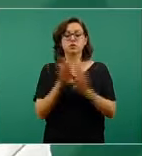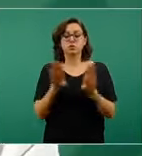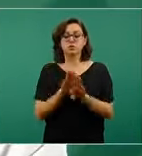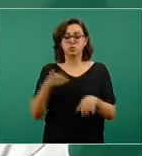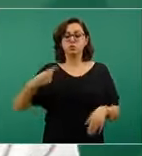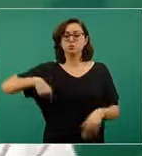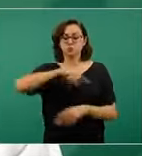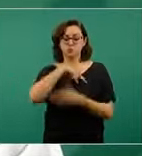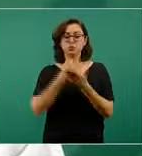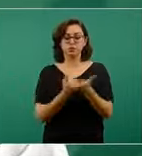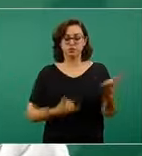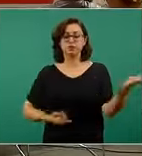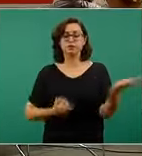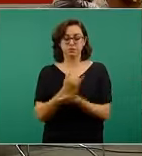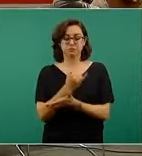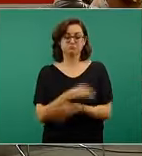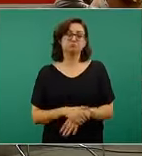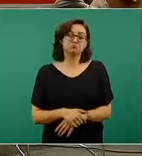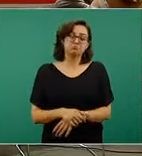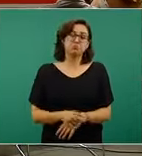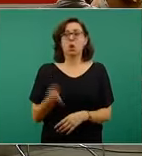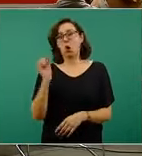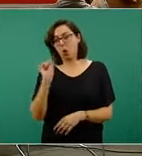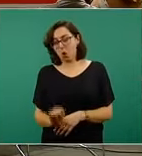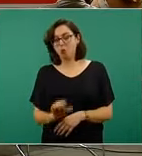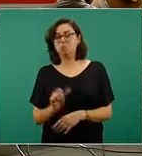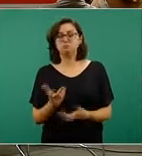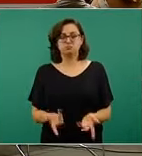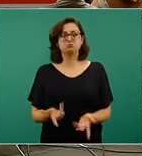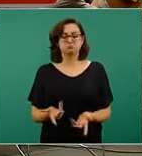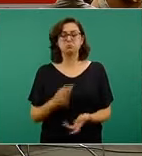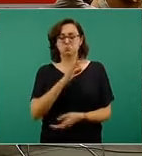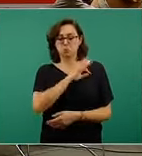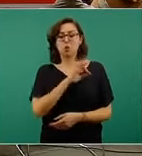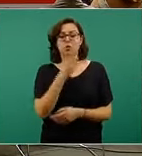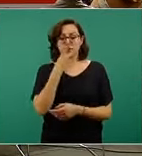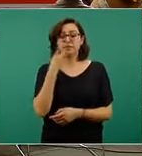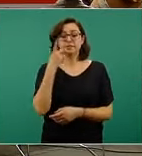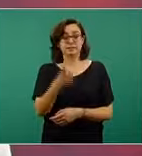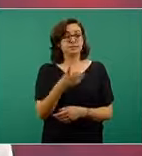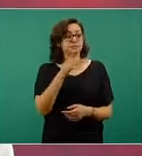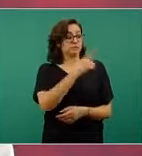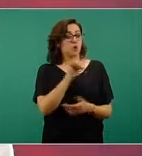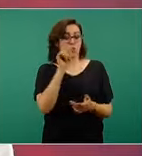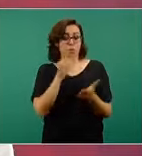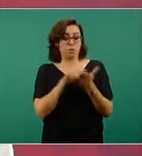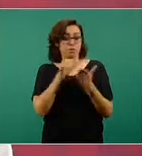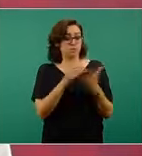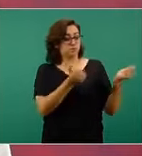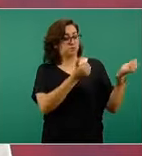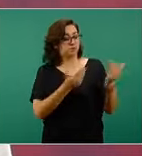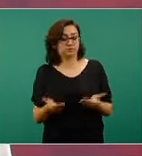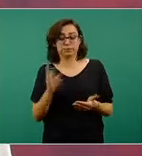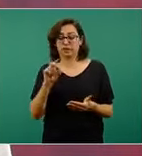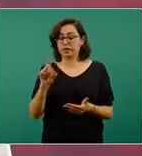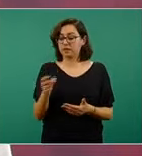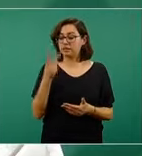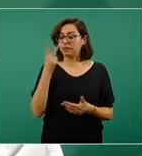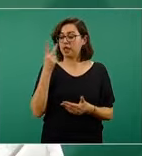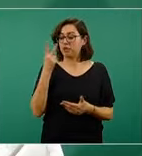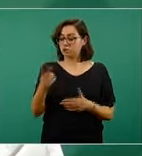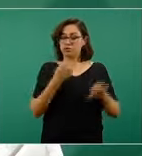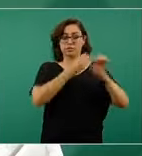respecto. Entonces, hoy podemos decir 32 entidades federativas, ya se incluirán algunas capitales, y